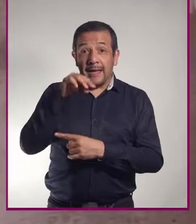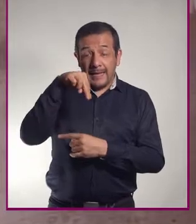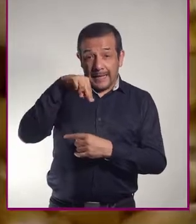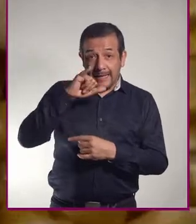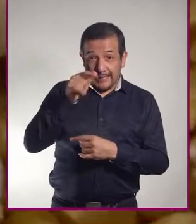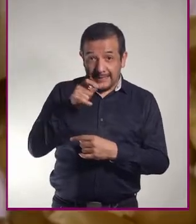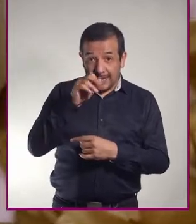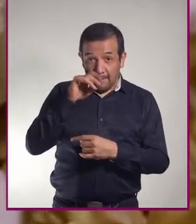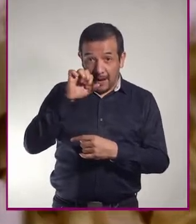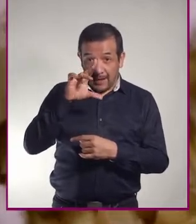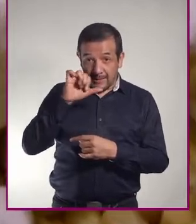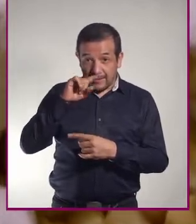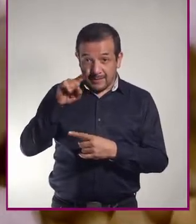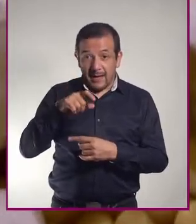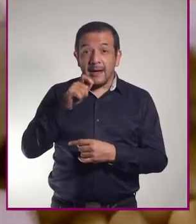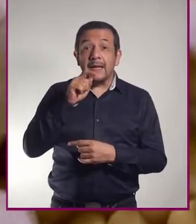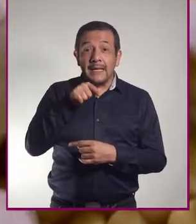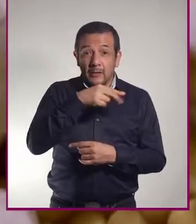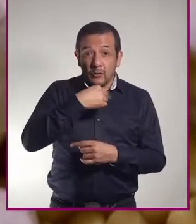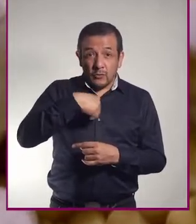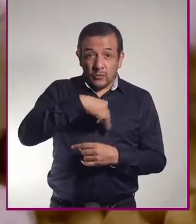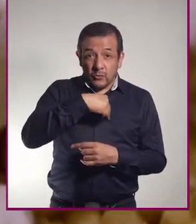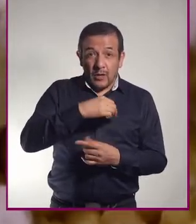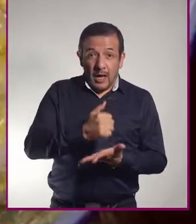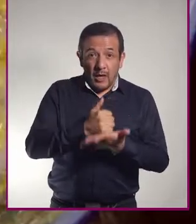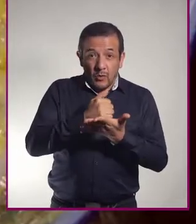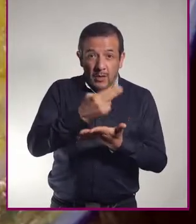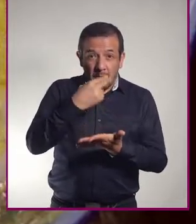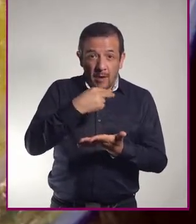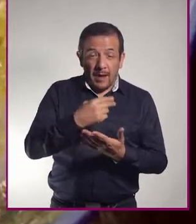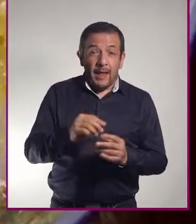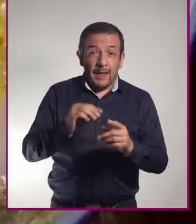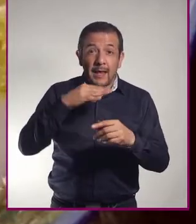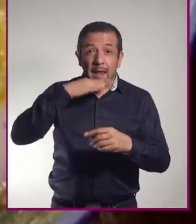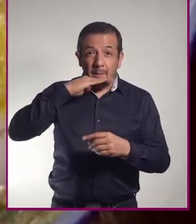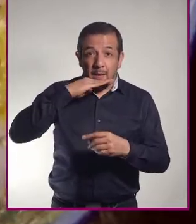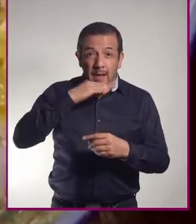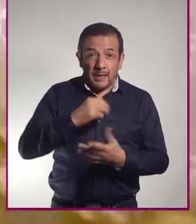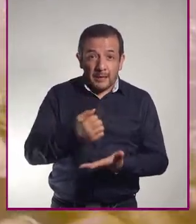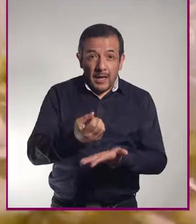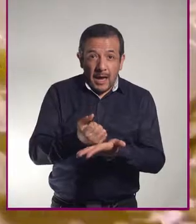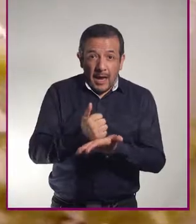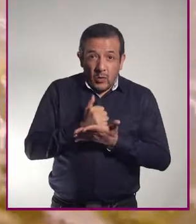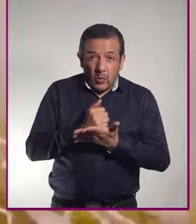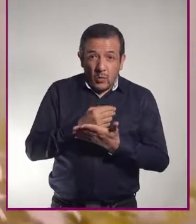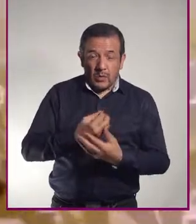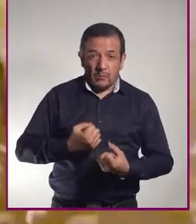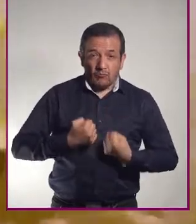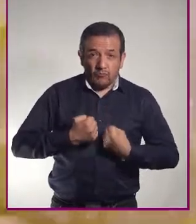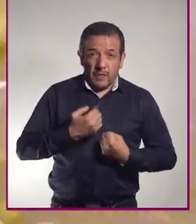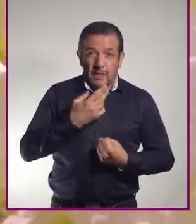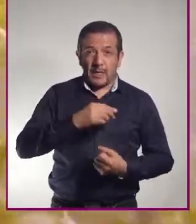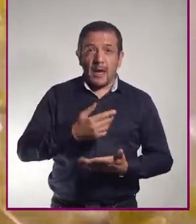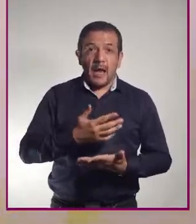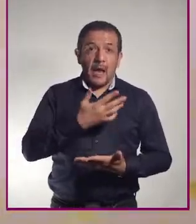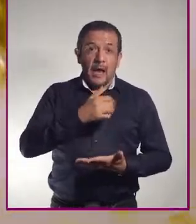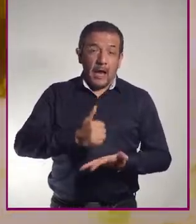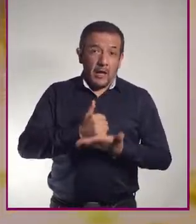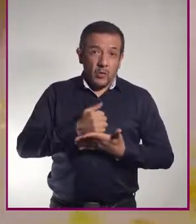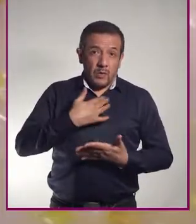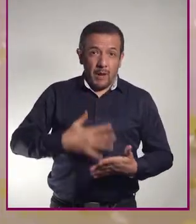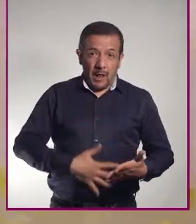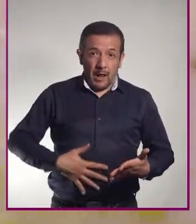maíz ayuda a que se aprovechen mejor los nutrimentos del maíz y favorece su digestión. A grandes rasgos,